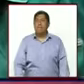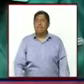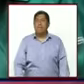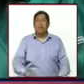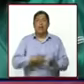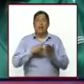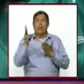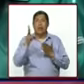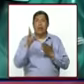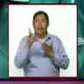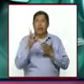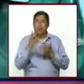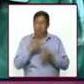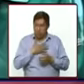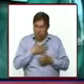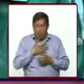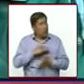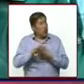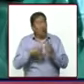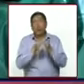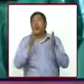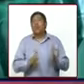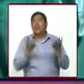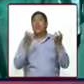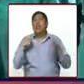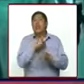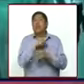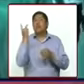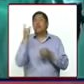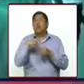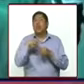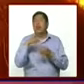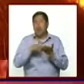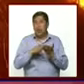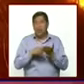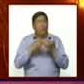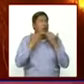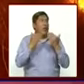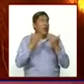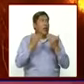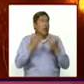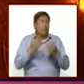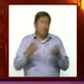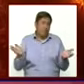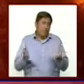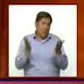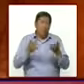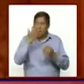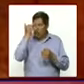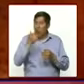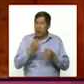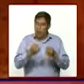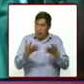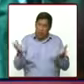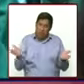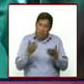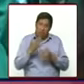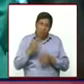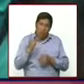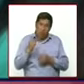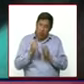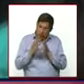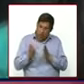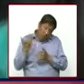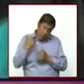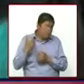La verdad es que tanto como yo y todos mis compañeros quisimos participar en esta campaña, gracias a Doña Soledad también, porque ella nos dio la iniciativa. Y